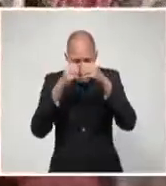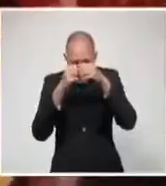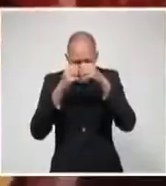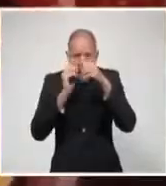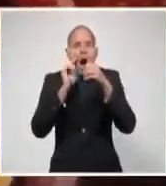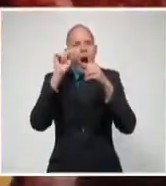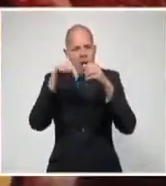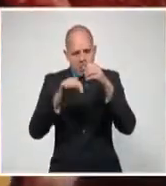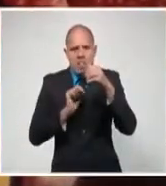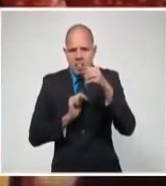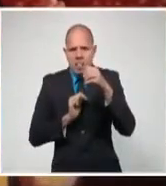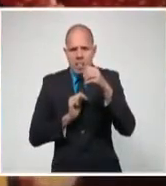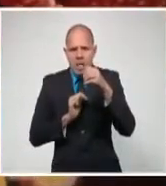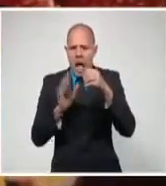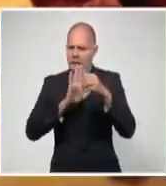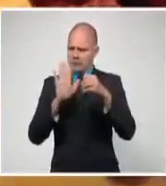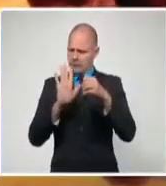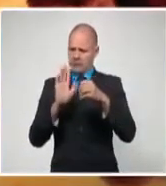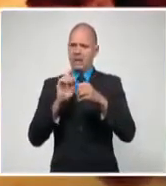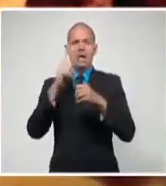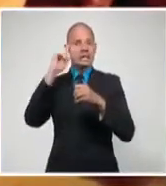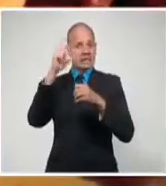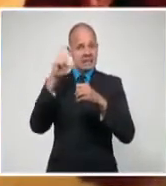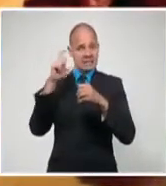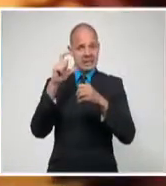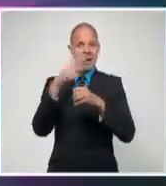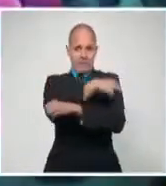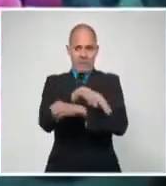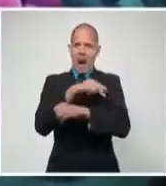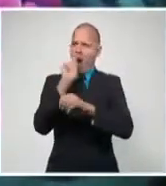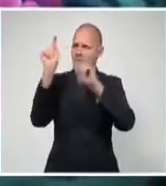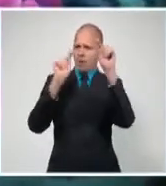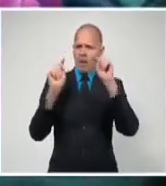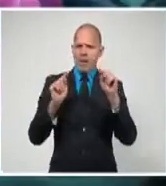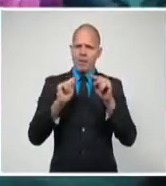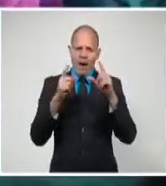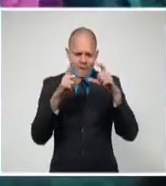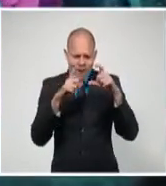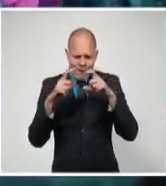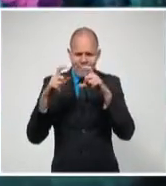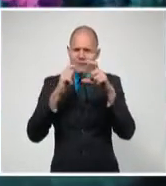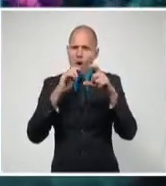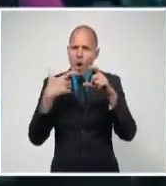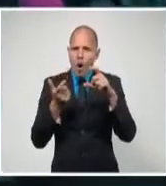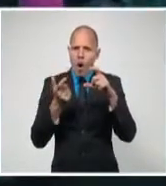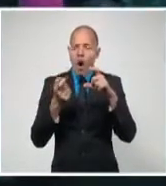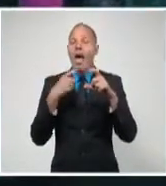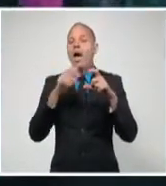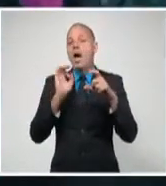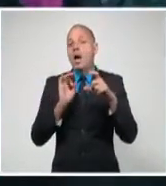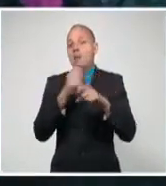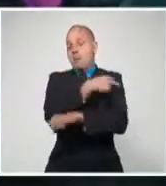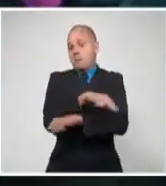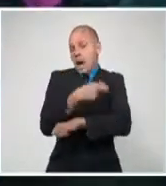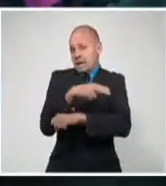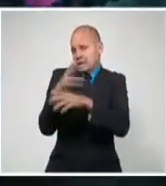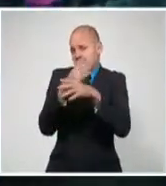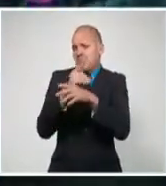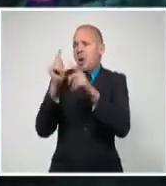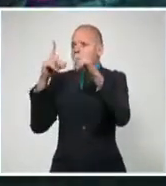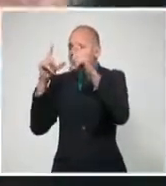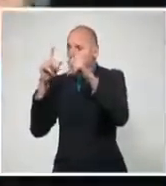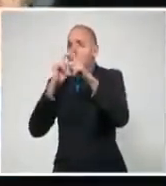Especialistas de diversos países obtuvieron estas microfotografías compartidas en plataformas digitales de dominio público. Al alcance